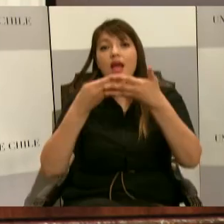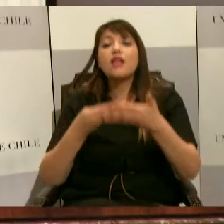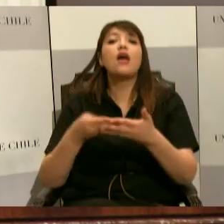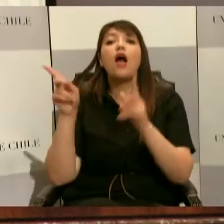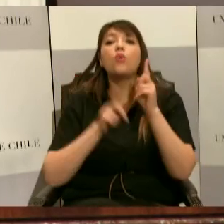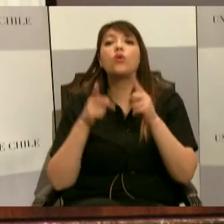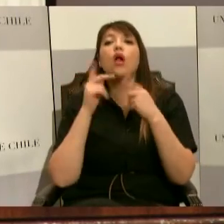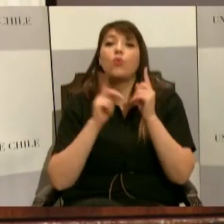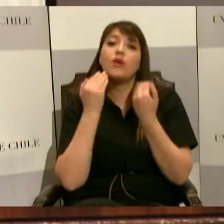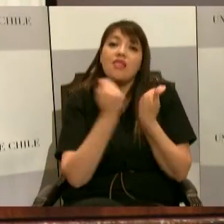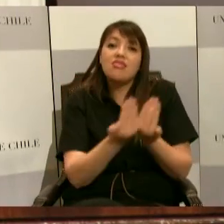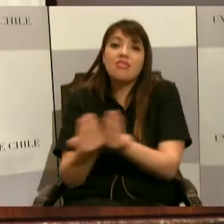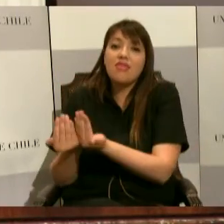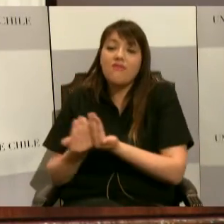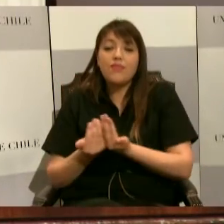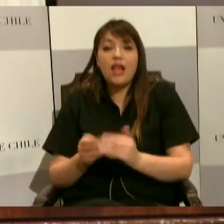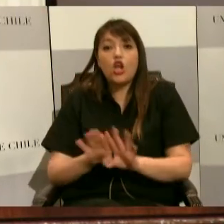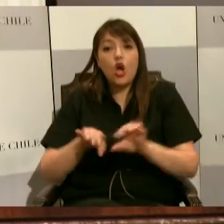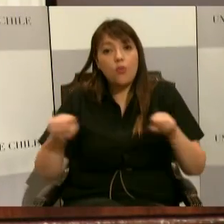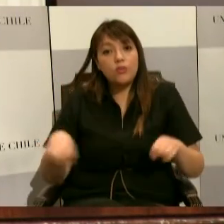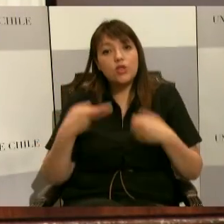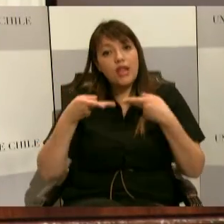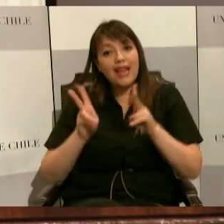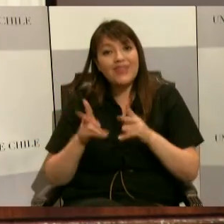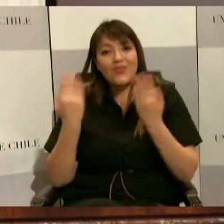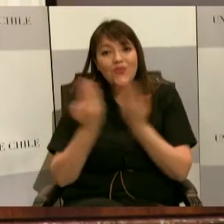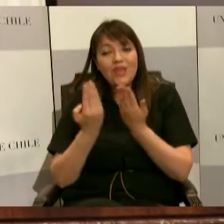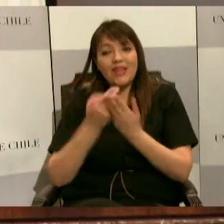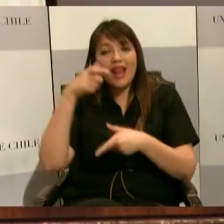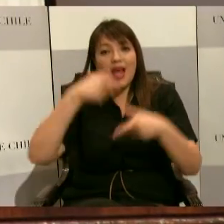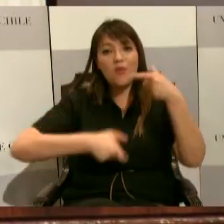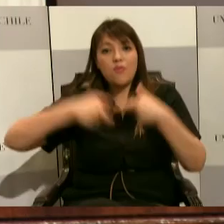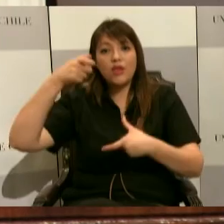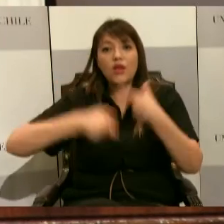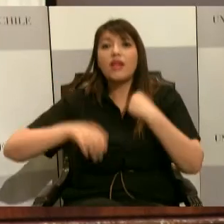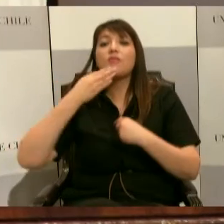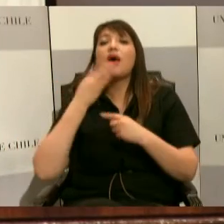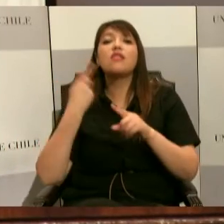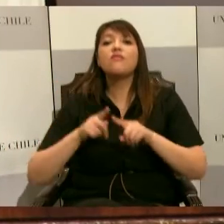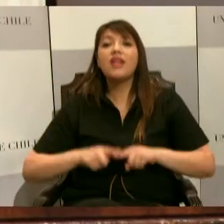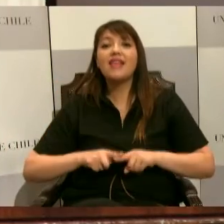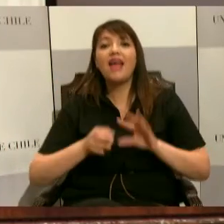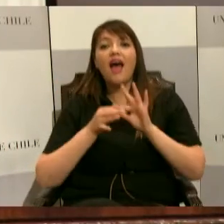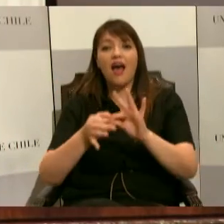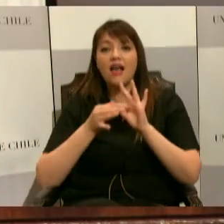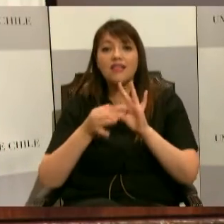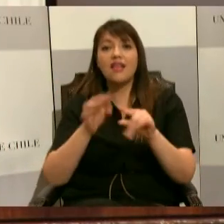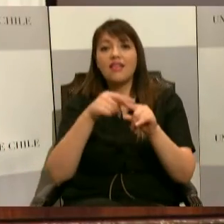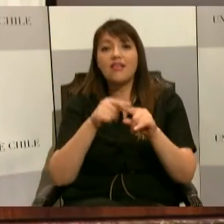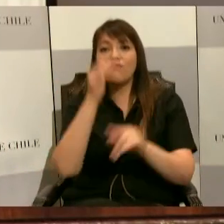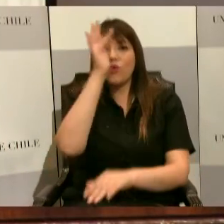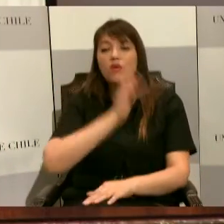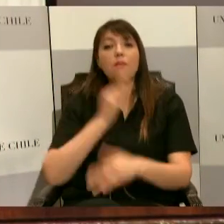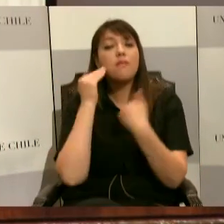en sus respectivas unidades. El compromiso con los derechos de los estudiantes y las personas nos ha impulsado a desarrollar diversas acciones vinculadas al eficiente funcionamiento del